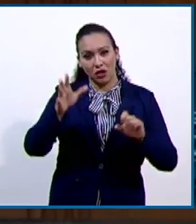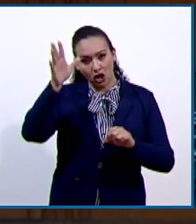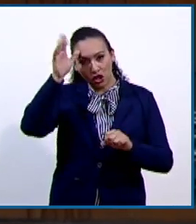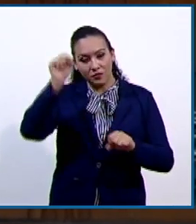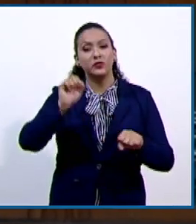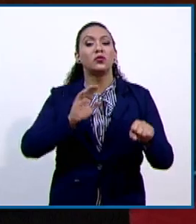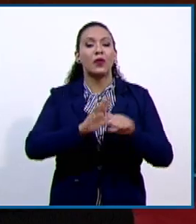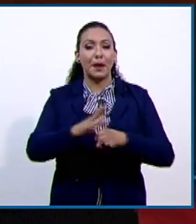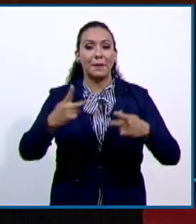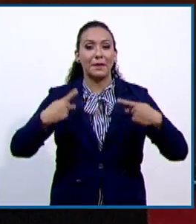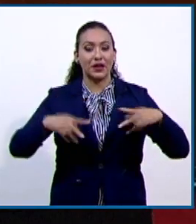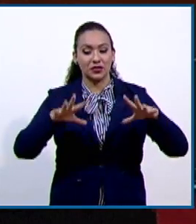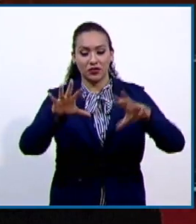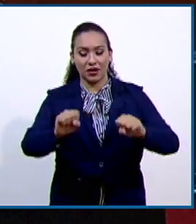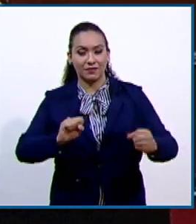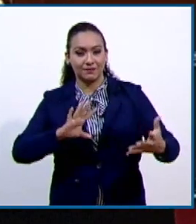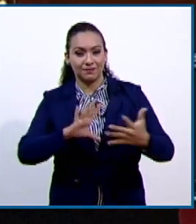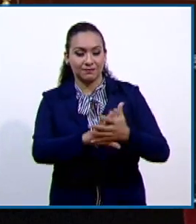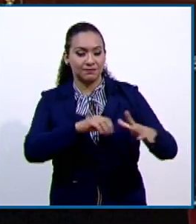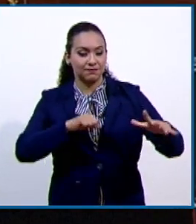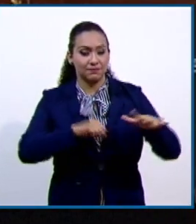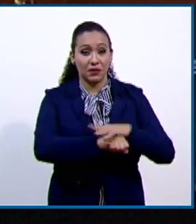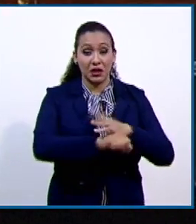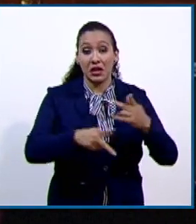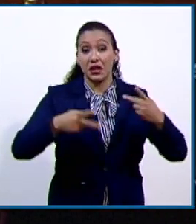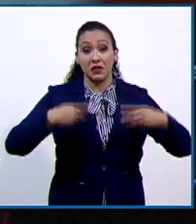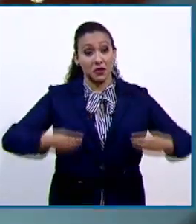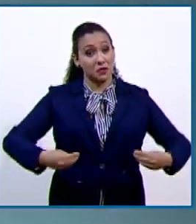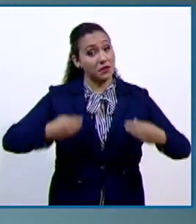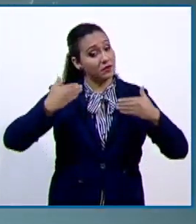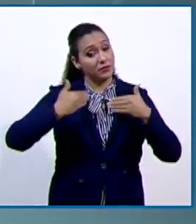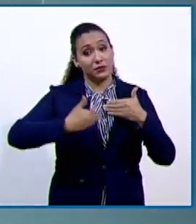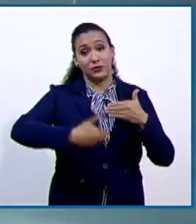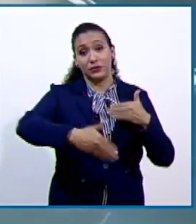a la reinserción social. Escuchemos parte de los argumentos.